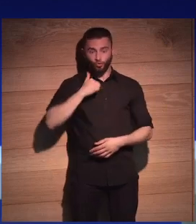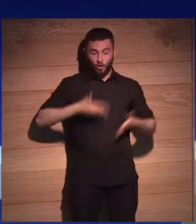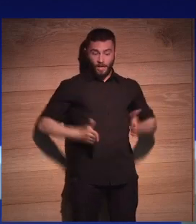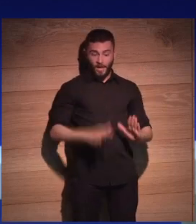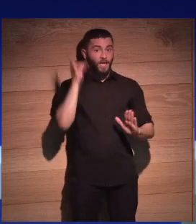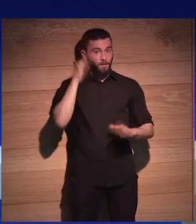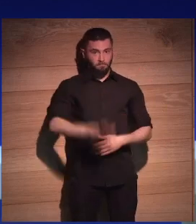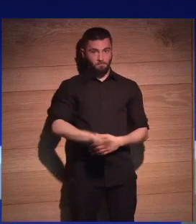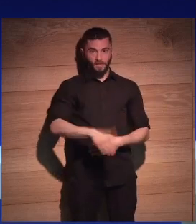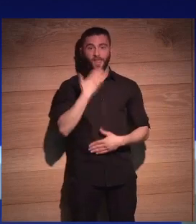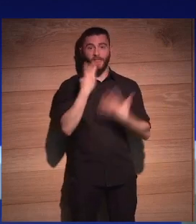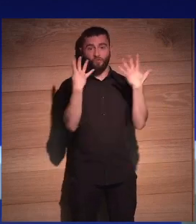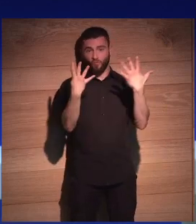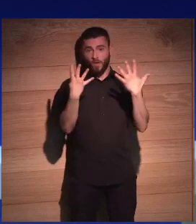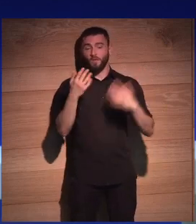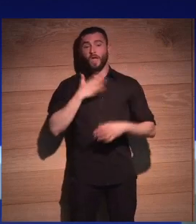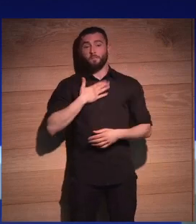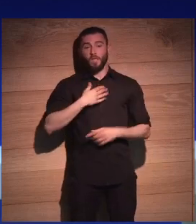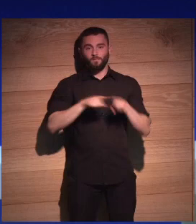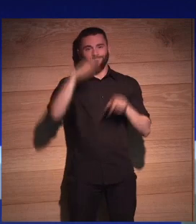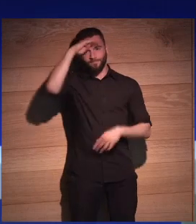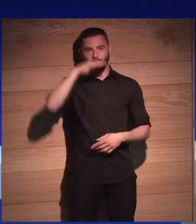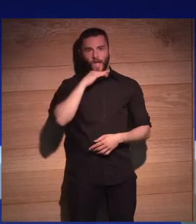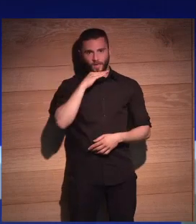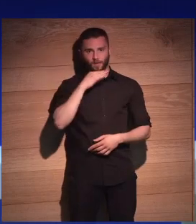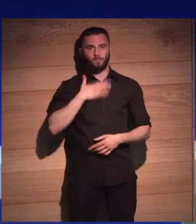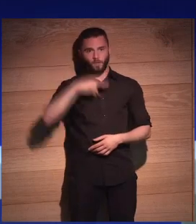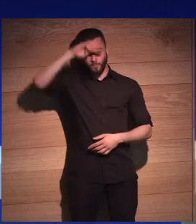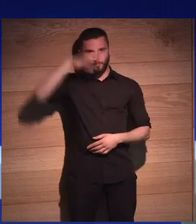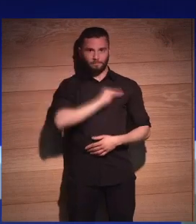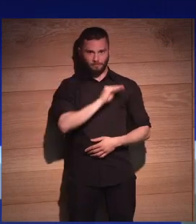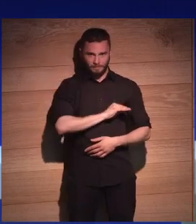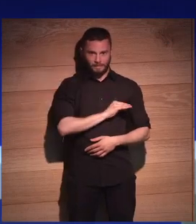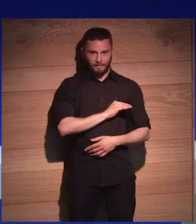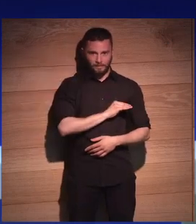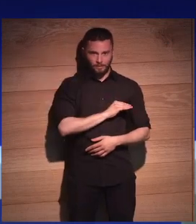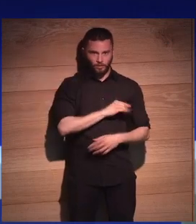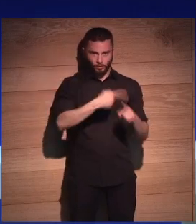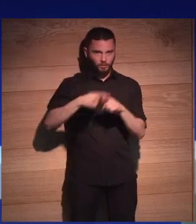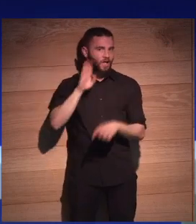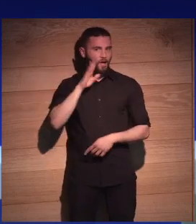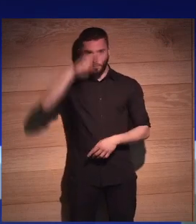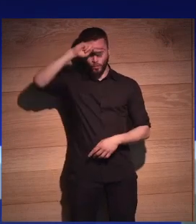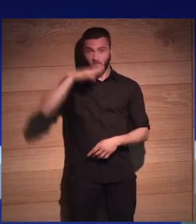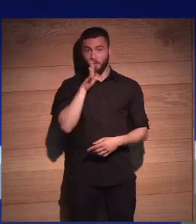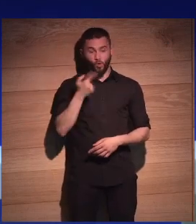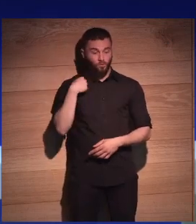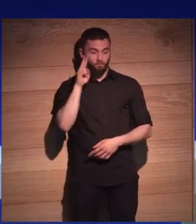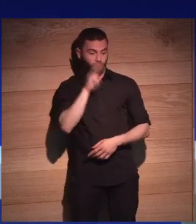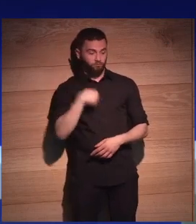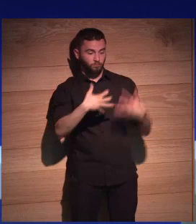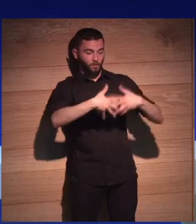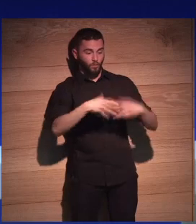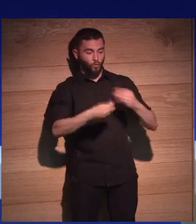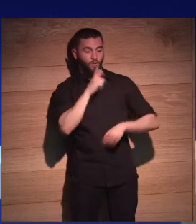pequeña de 9 años y a mí como padre realmente me preocupa mucho todas estas cosas, porque yo la veo cómo utiliza los